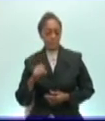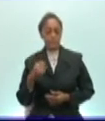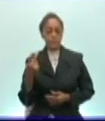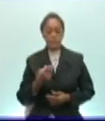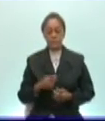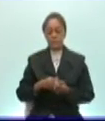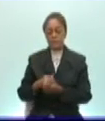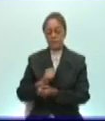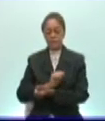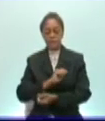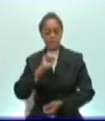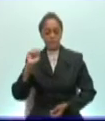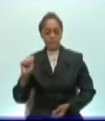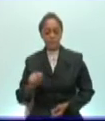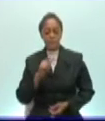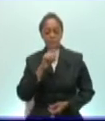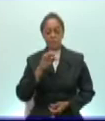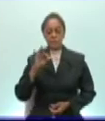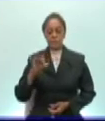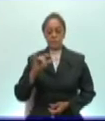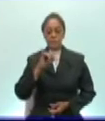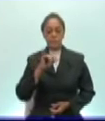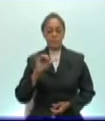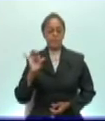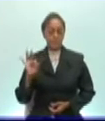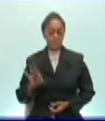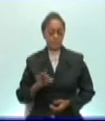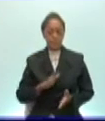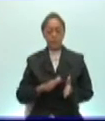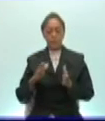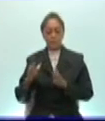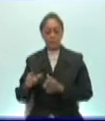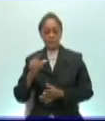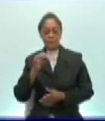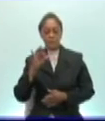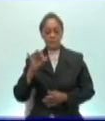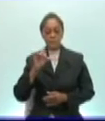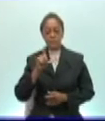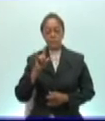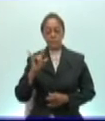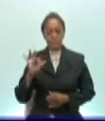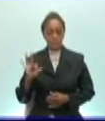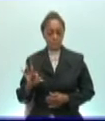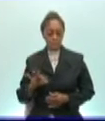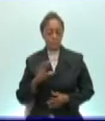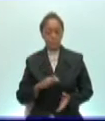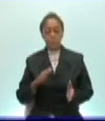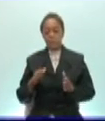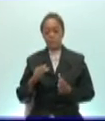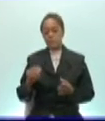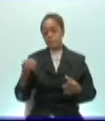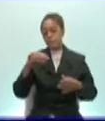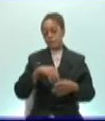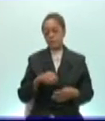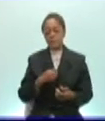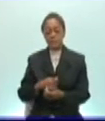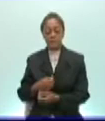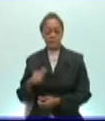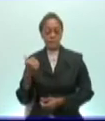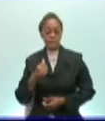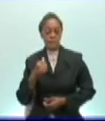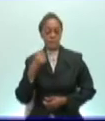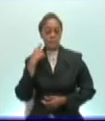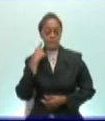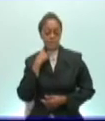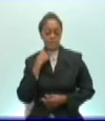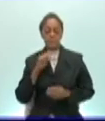por la independencia, 1868 a 1898. Un periodo que hemos abarcado la guerra de los 10 años,